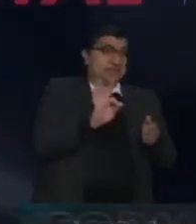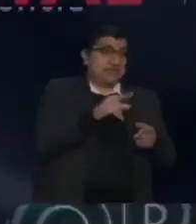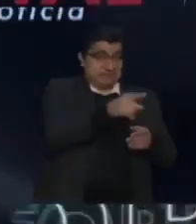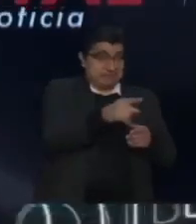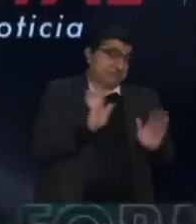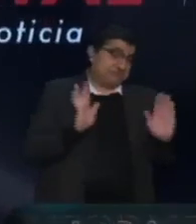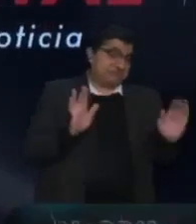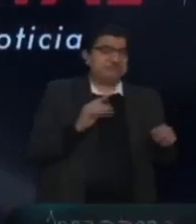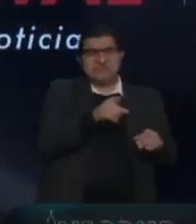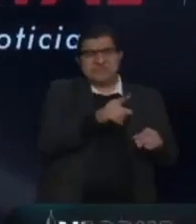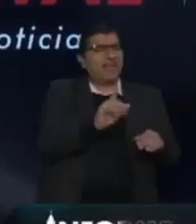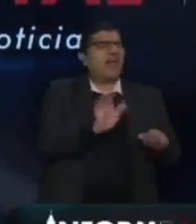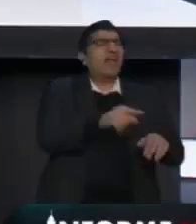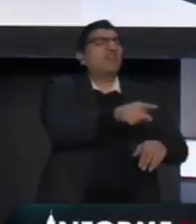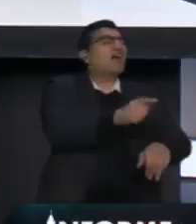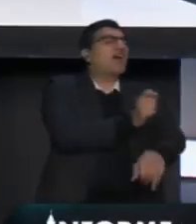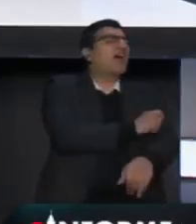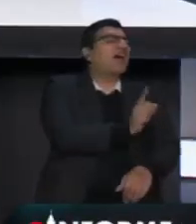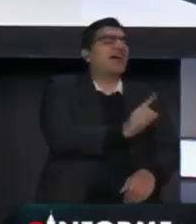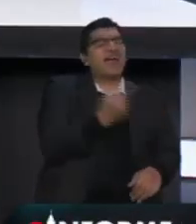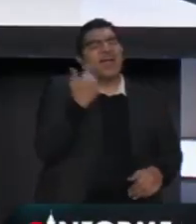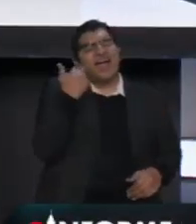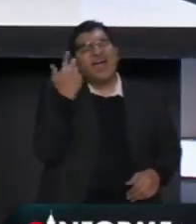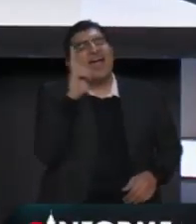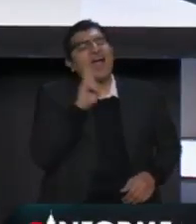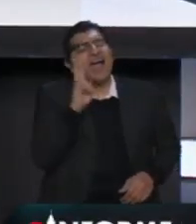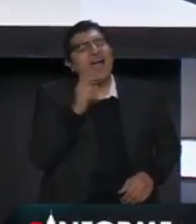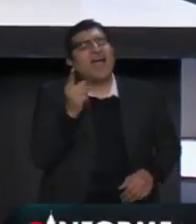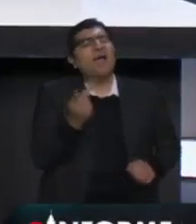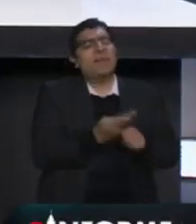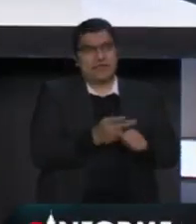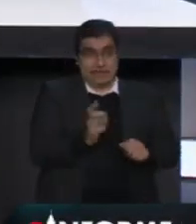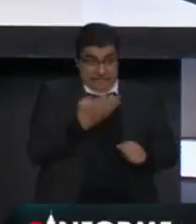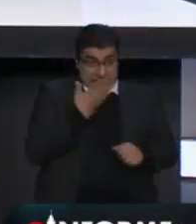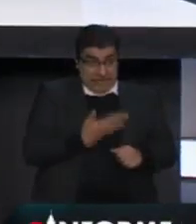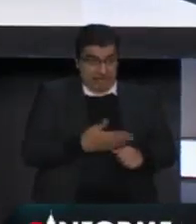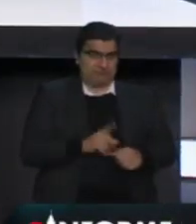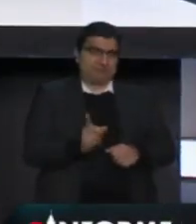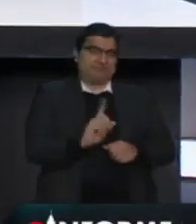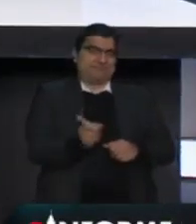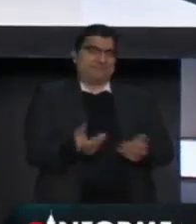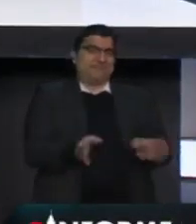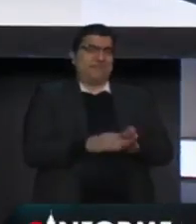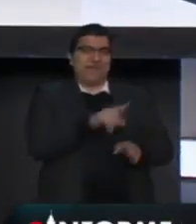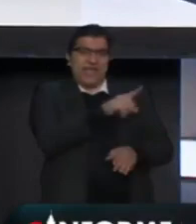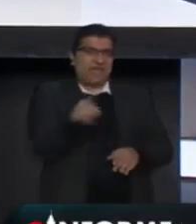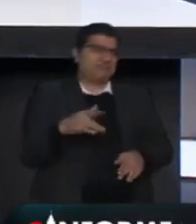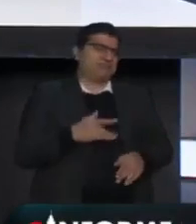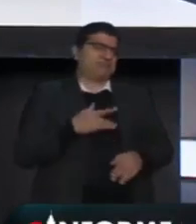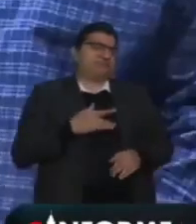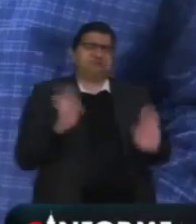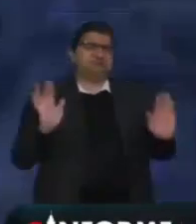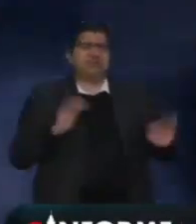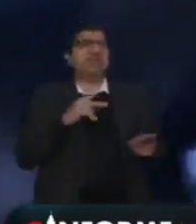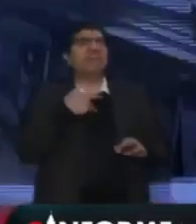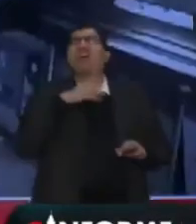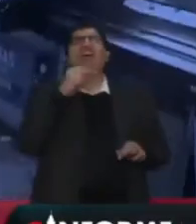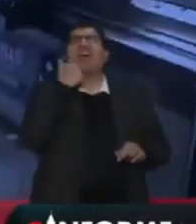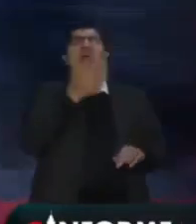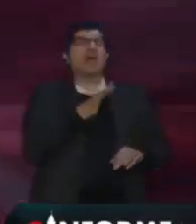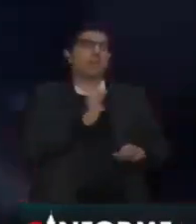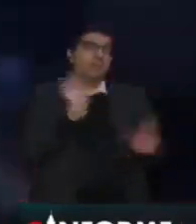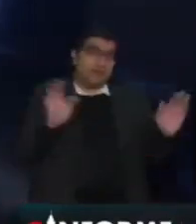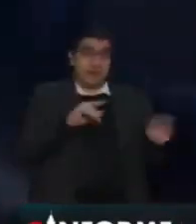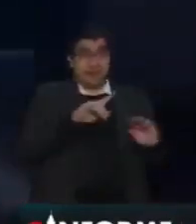Pero ustedes, por favor, no se vacunen porque quiero ver qué les pasa. Eso no sería ético. Claro que no. Entonces, ellos son el grupo control voluntario, que nos están dando